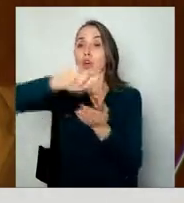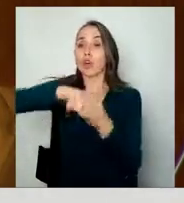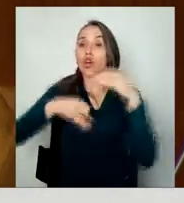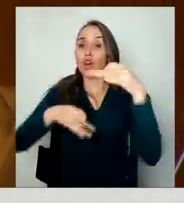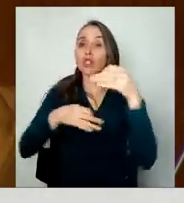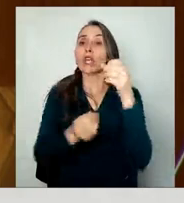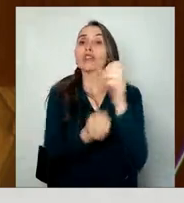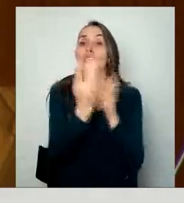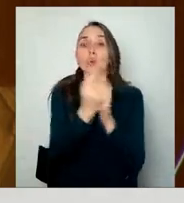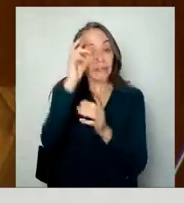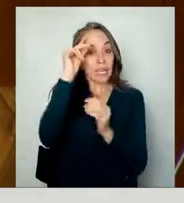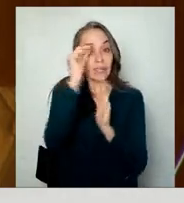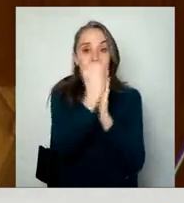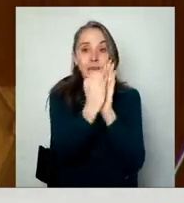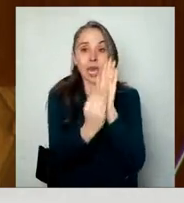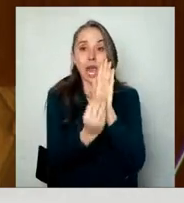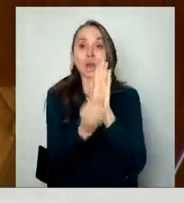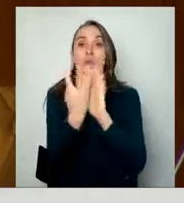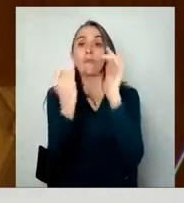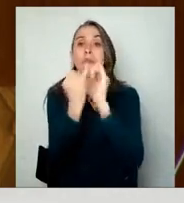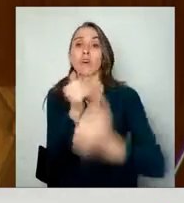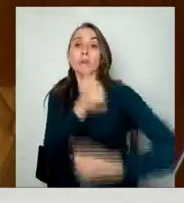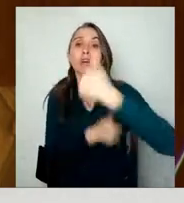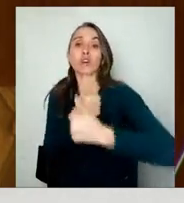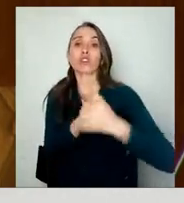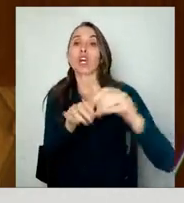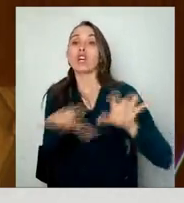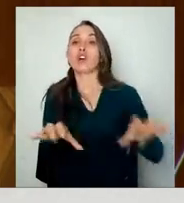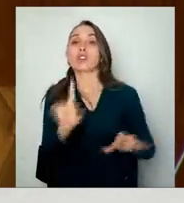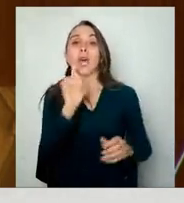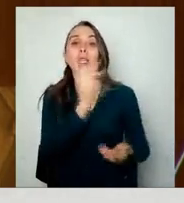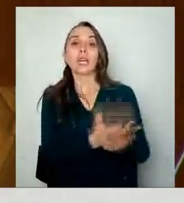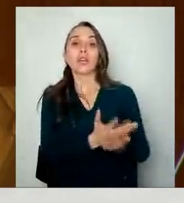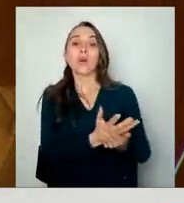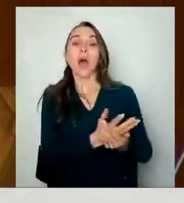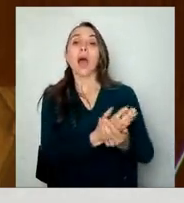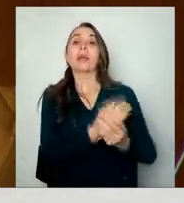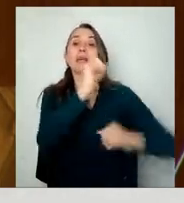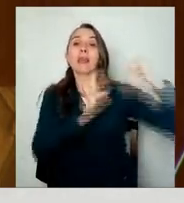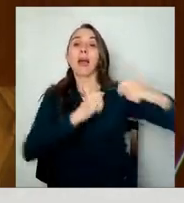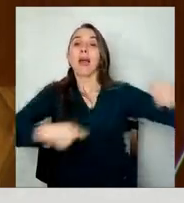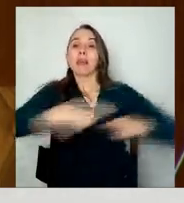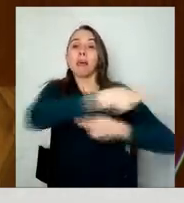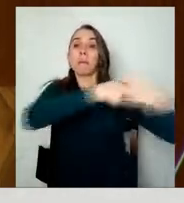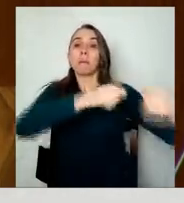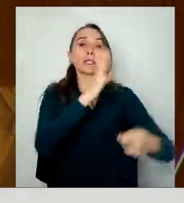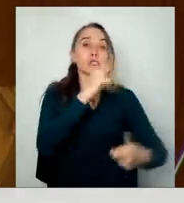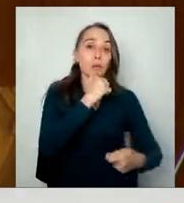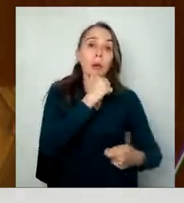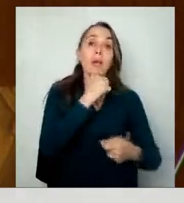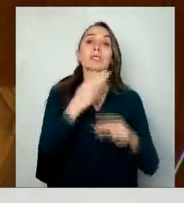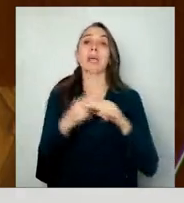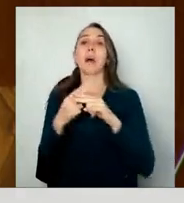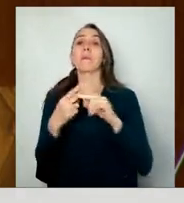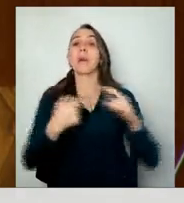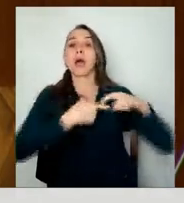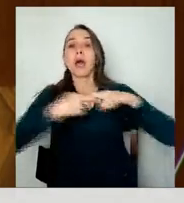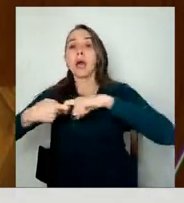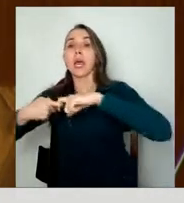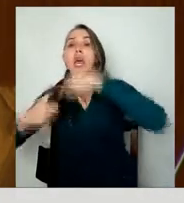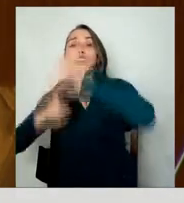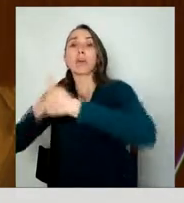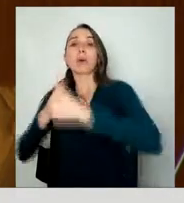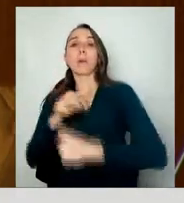nuevas condiciones de competitividad para productos no disponibles en el mercado los diálogos competitivos con proveedores que